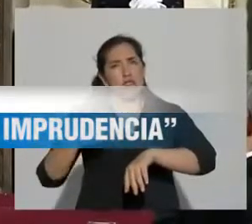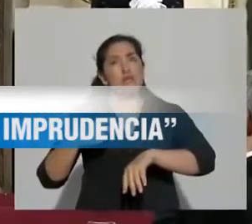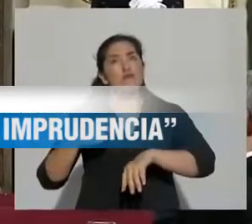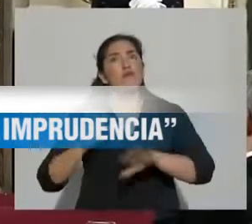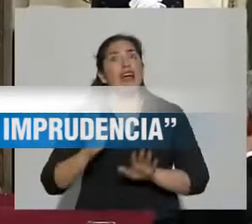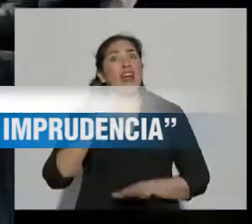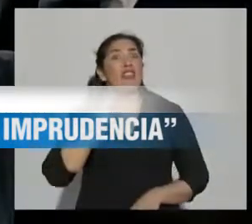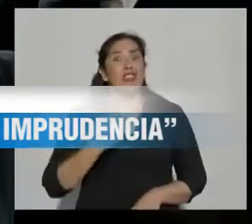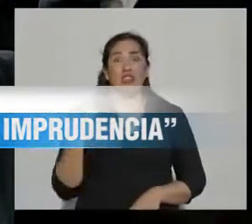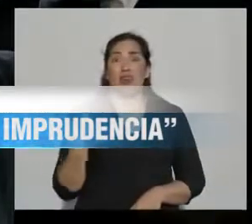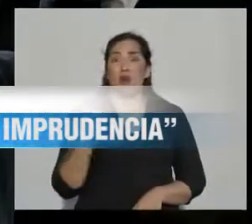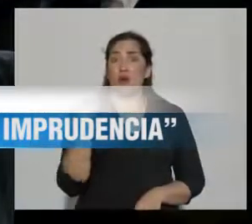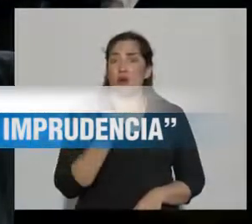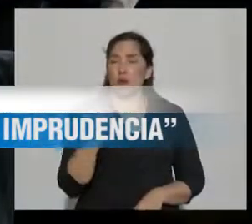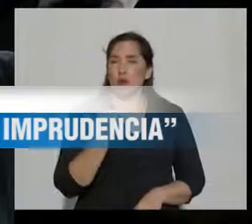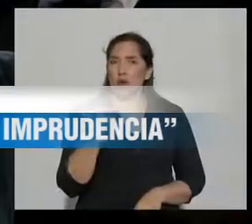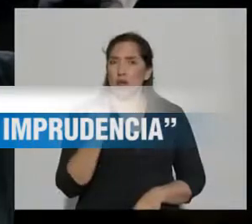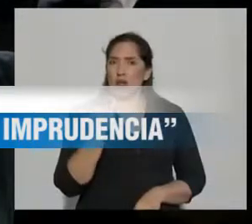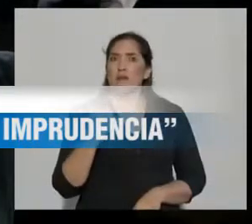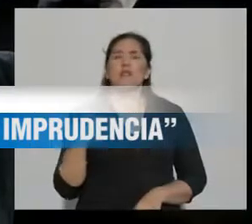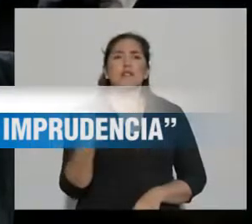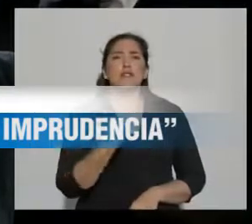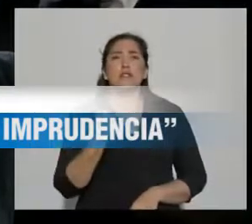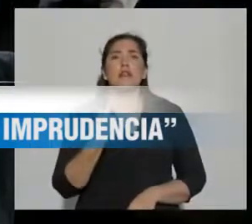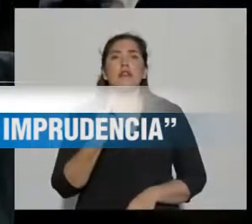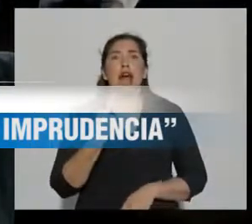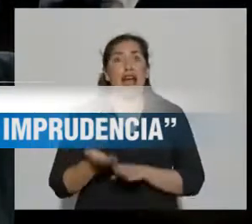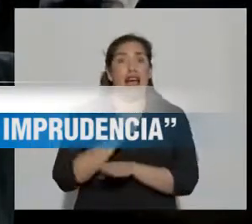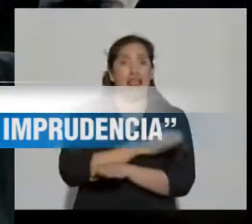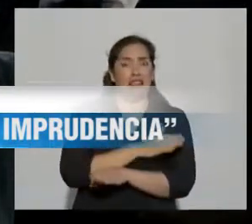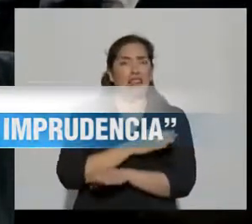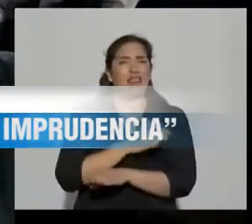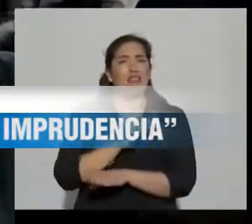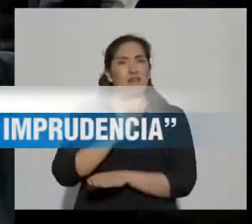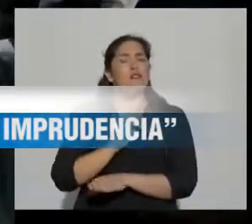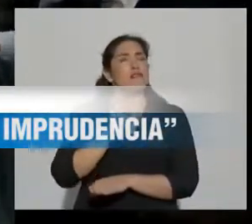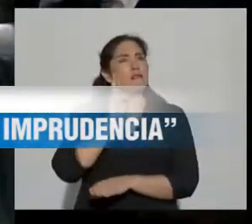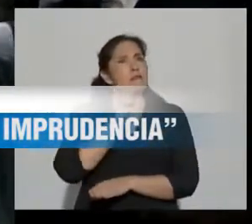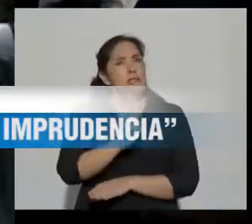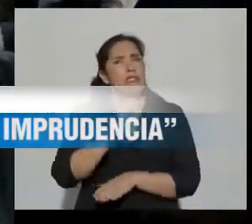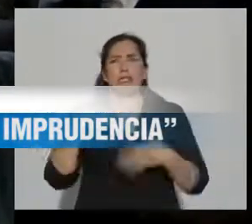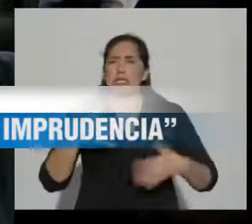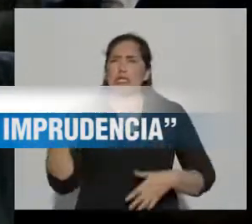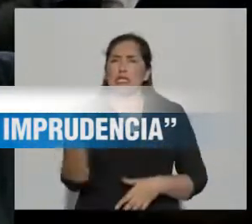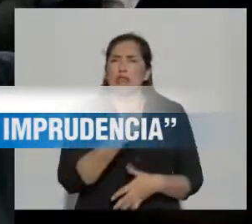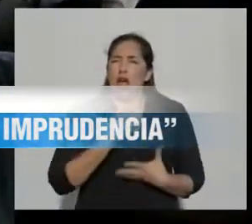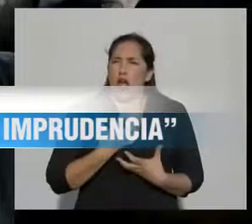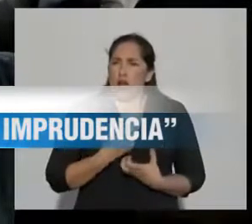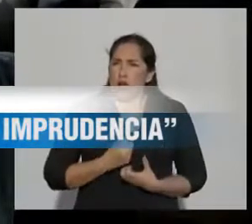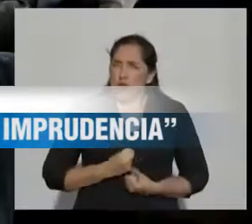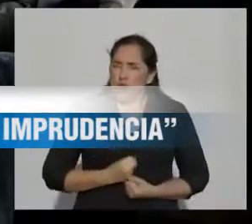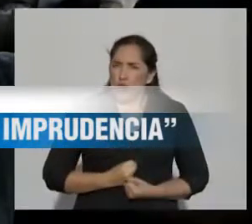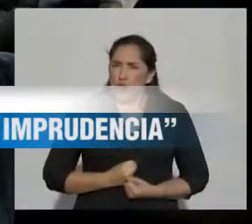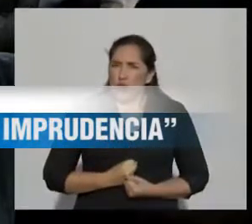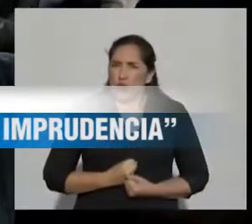que le sobra siempre al radicalismo son candidatos. Usted vio que nunca nos falta candidato. O sea, el problema es que nosotros no discutemos en interno